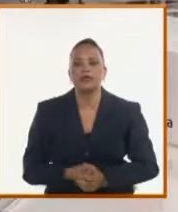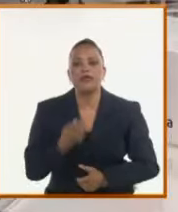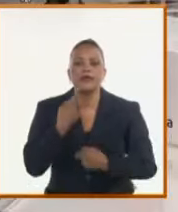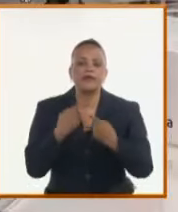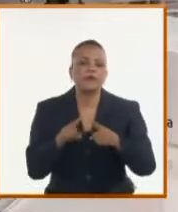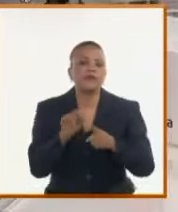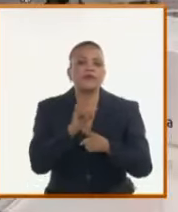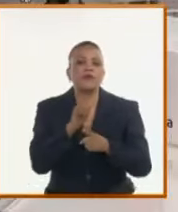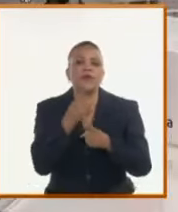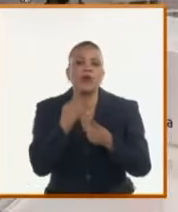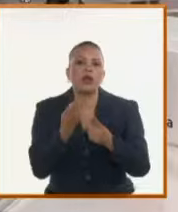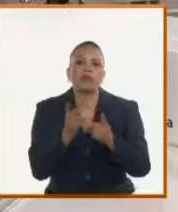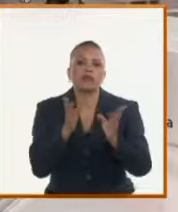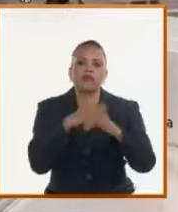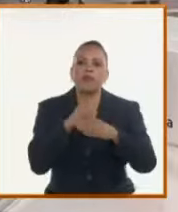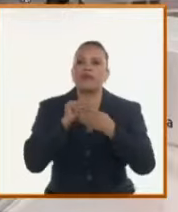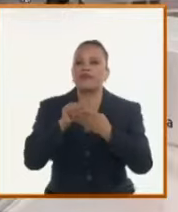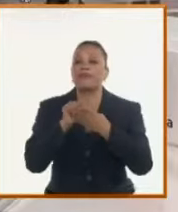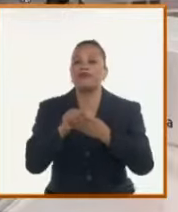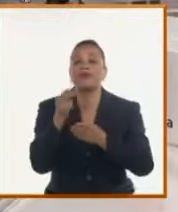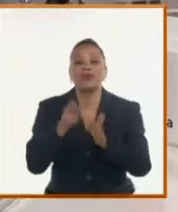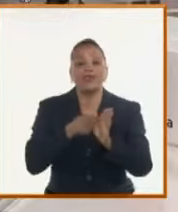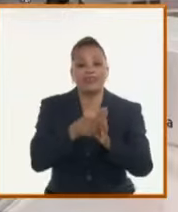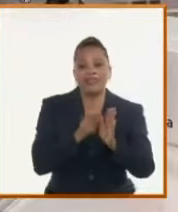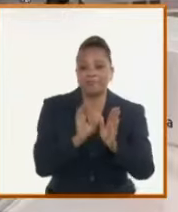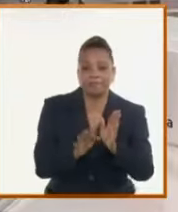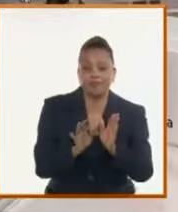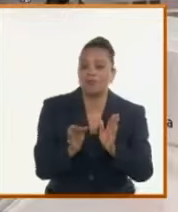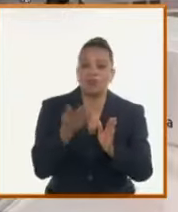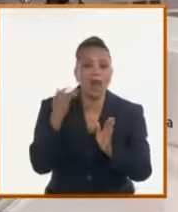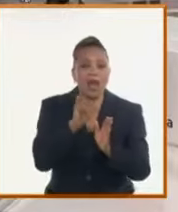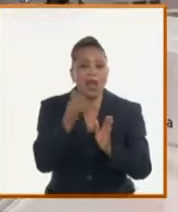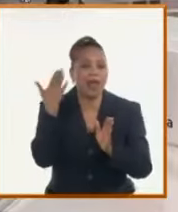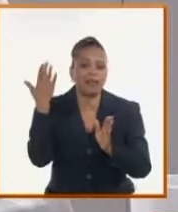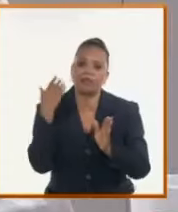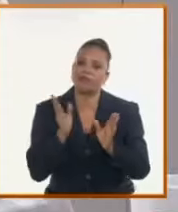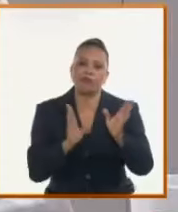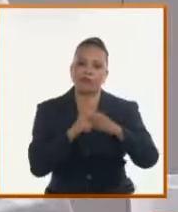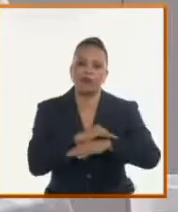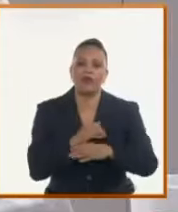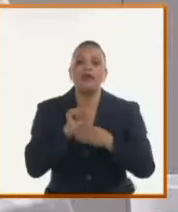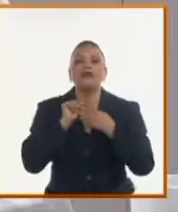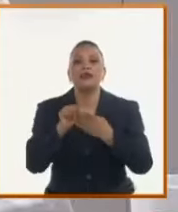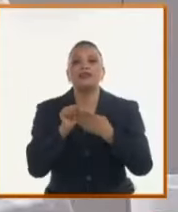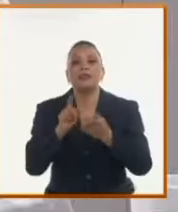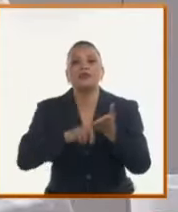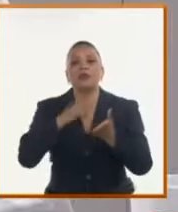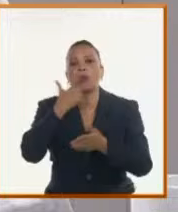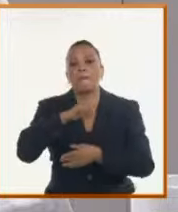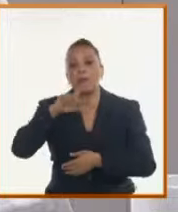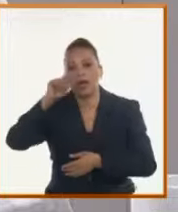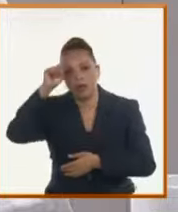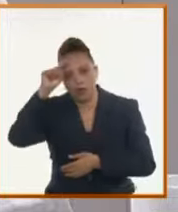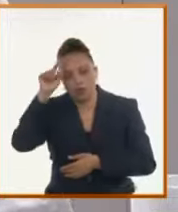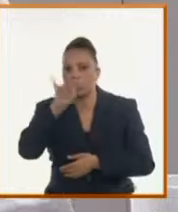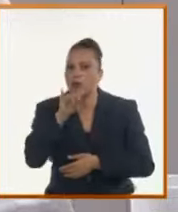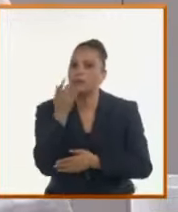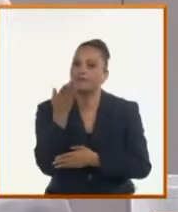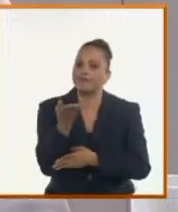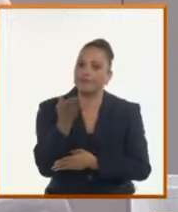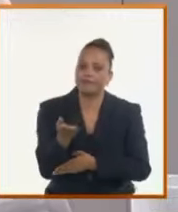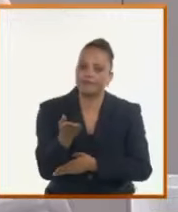no tiene servicio de tren Como el antiguamente el servicio un espalo también es de los más solicitados que en su